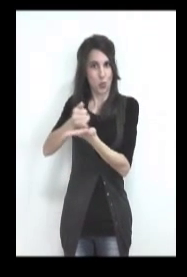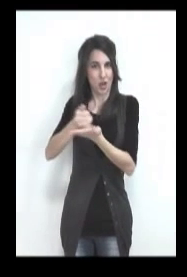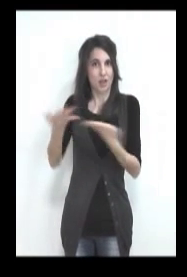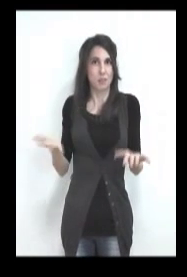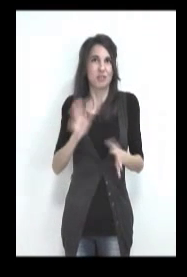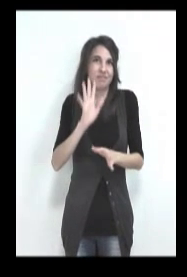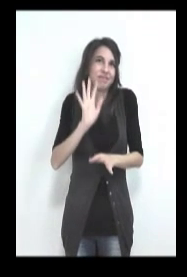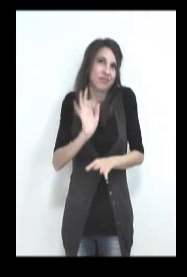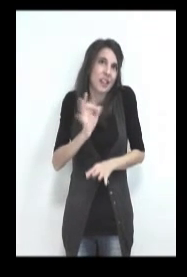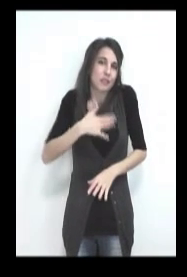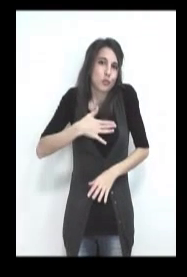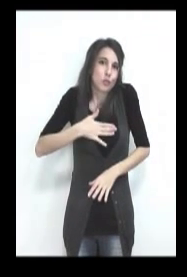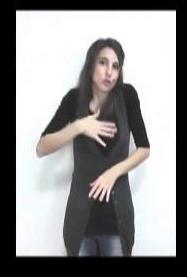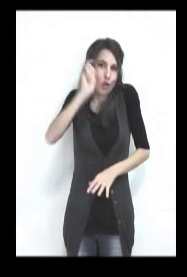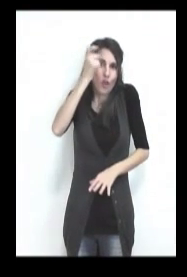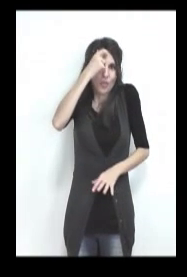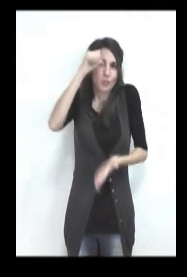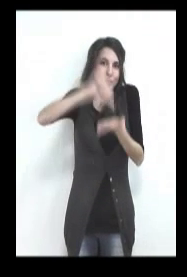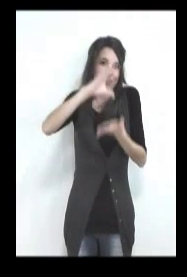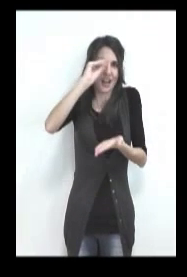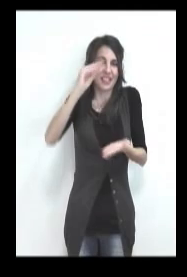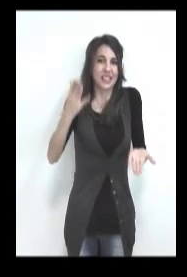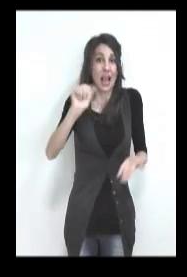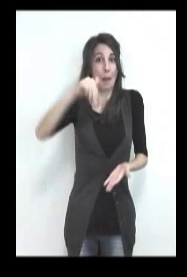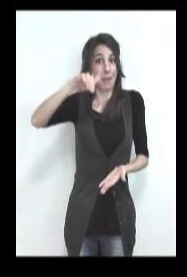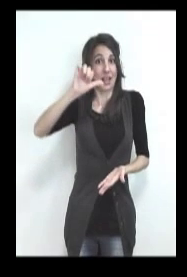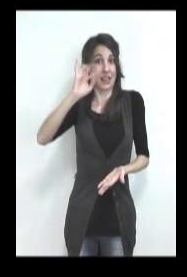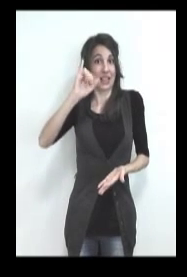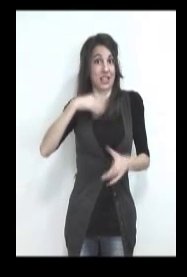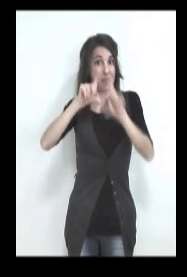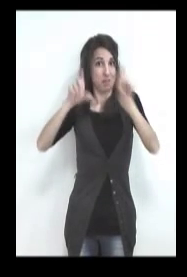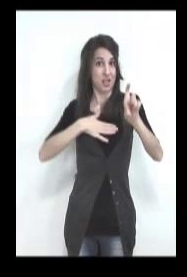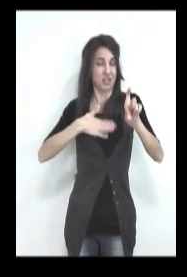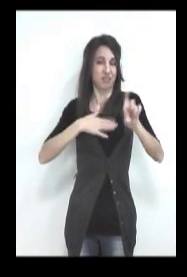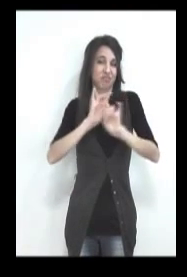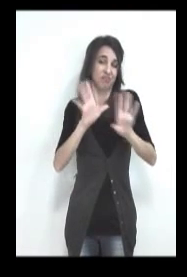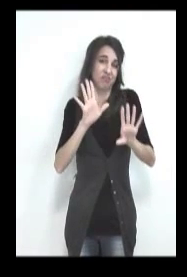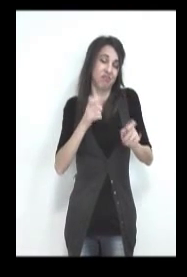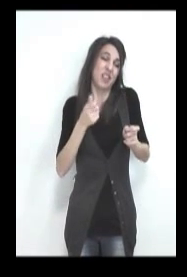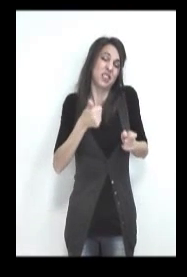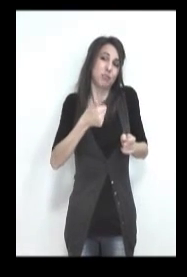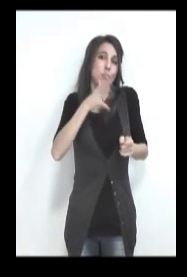al menos el que nosotros tenemos en Ametic, va mucho por aliviar las zonas saturadas.